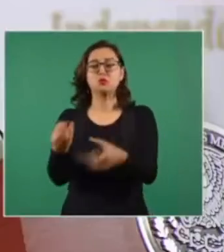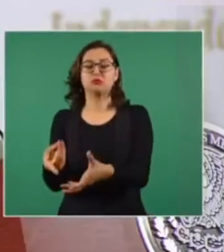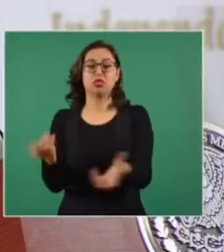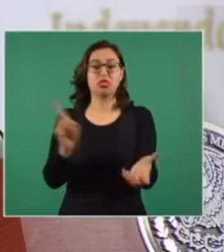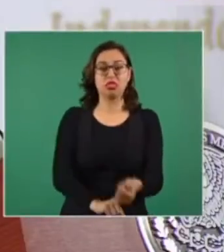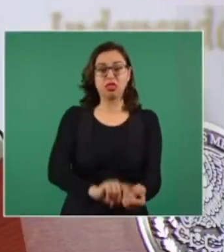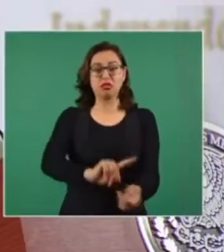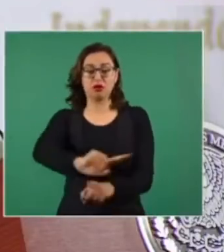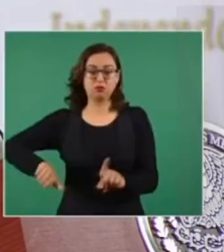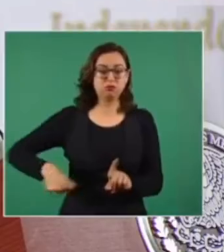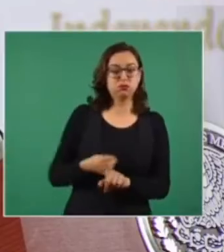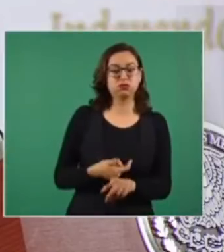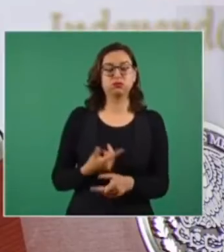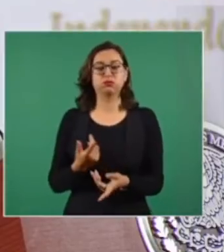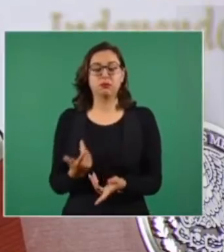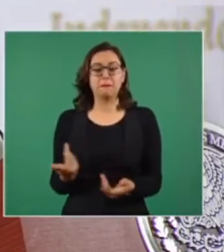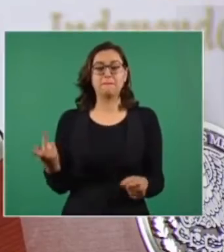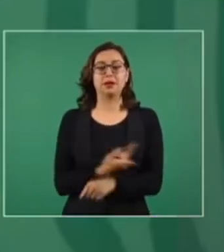tiempo